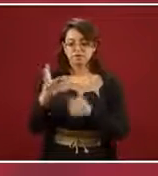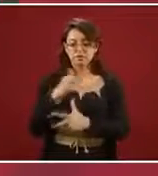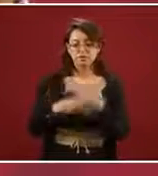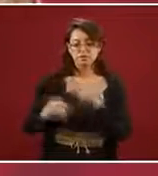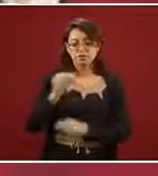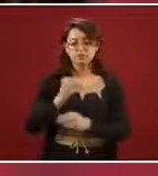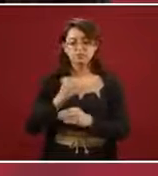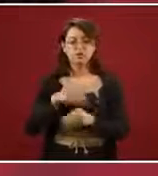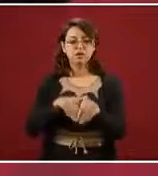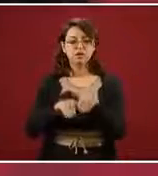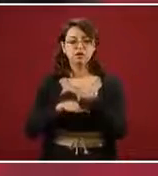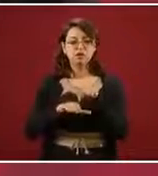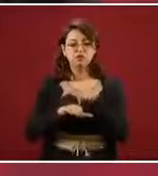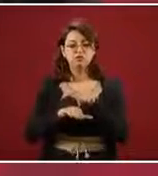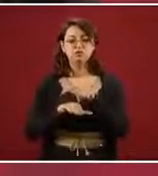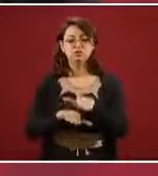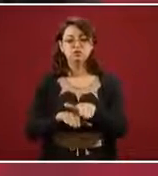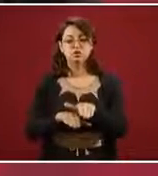sobre